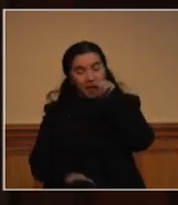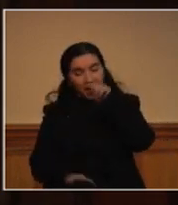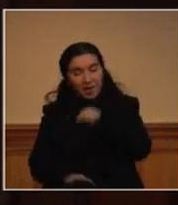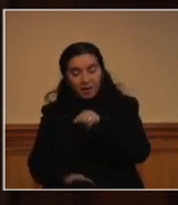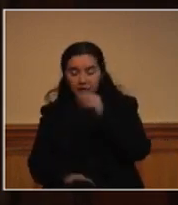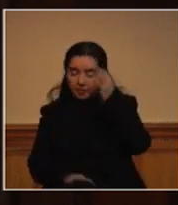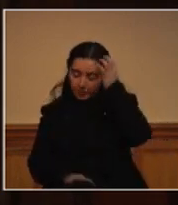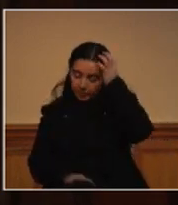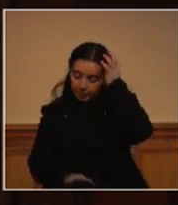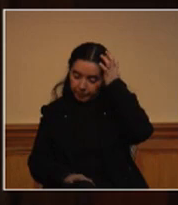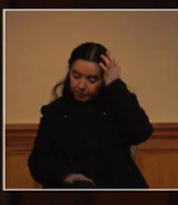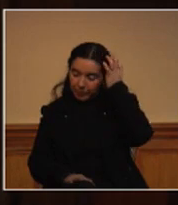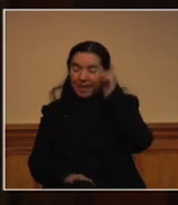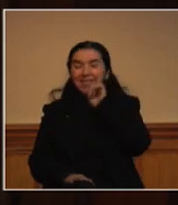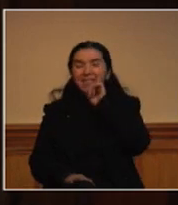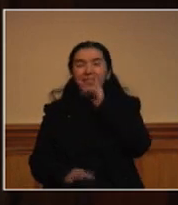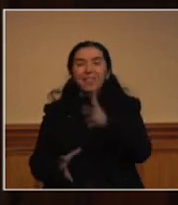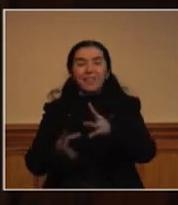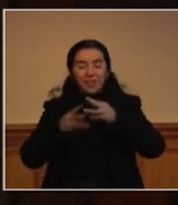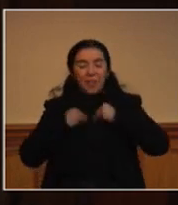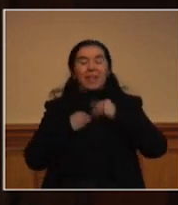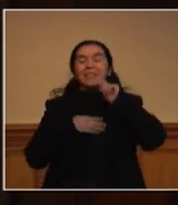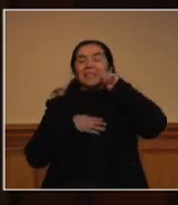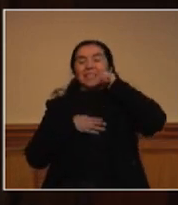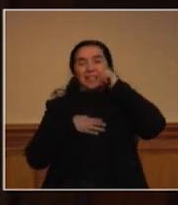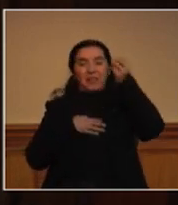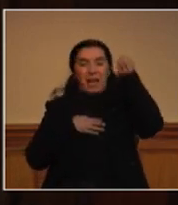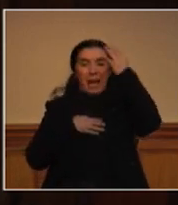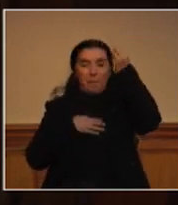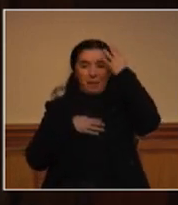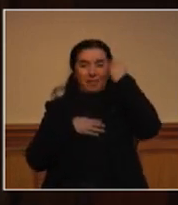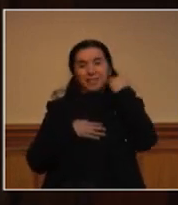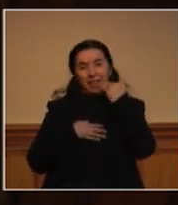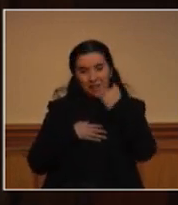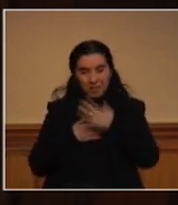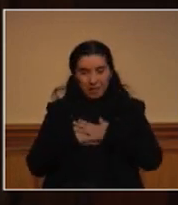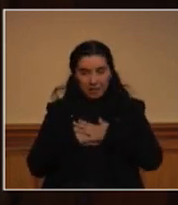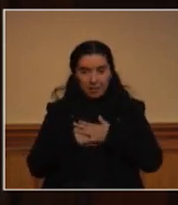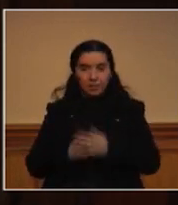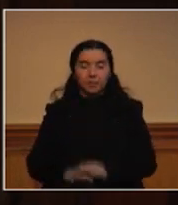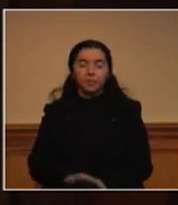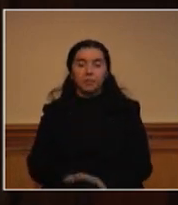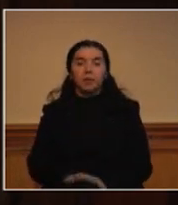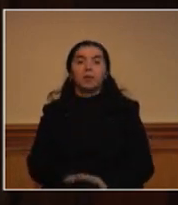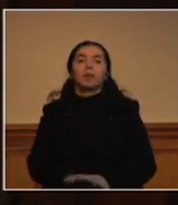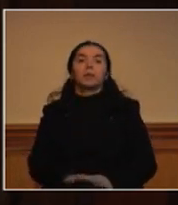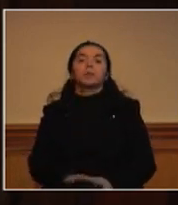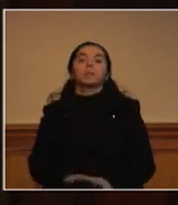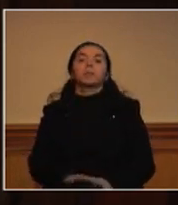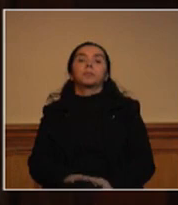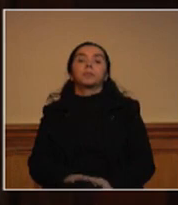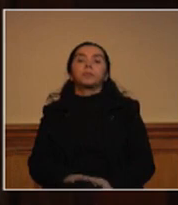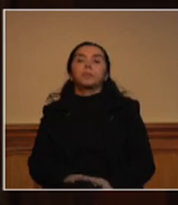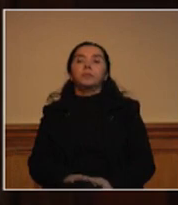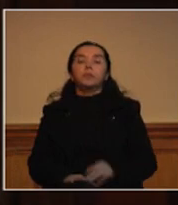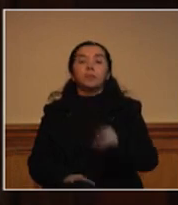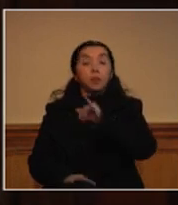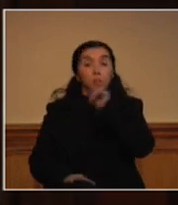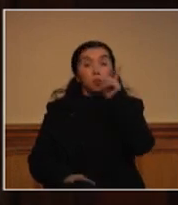que cargar de significado el aprendizaje que tiene que dar al niño. Y por último, el contexto de lo escrito.